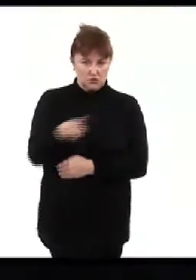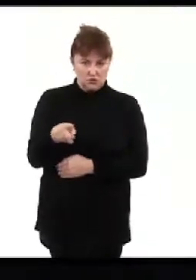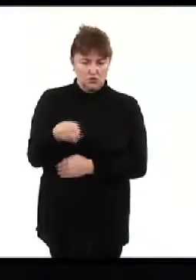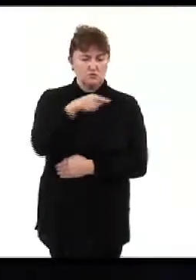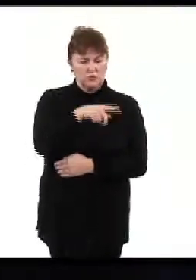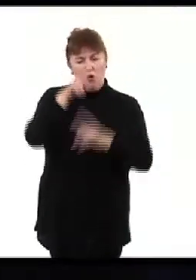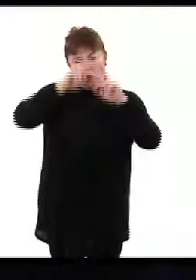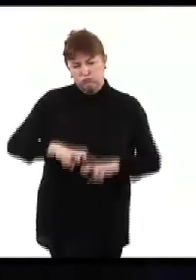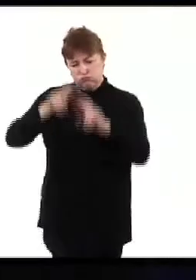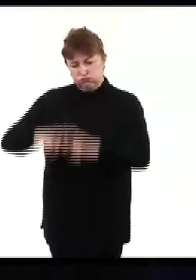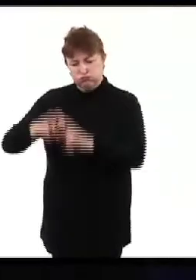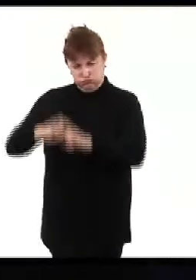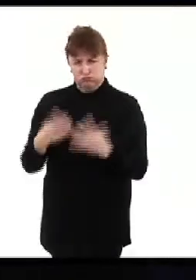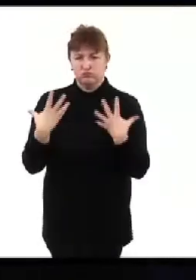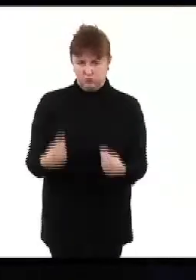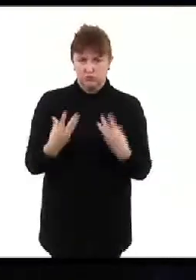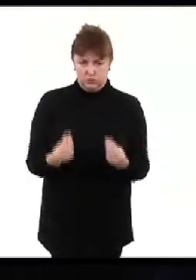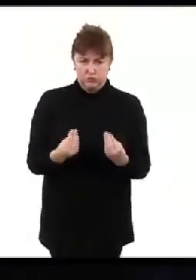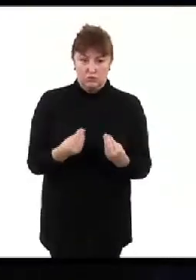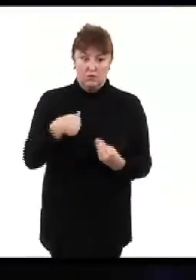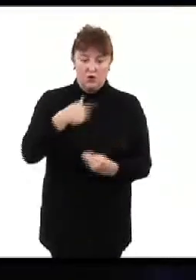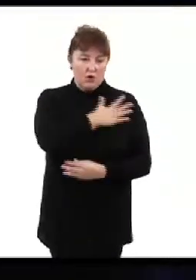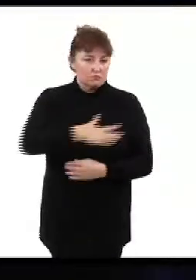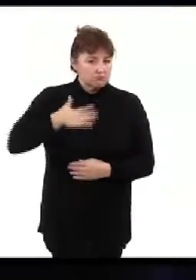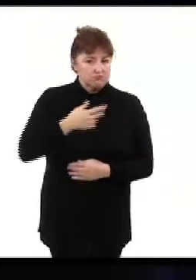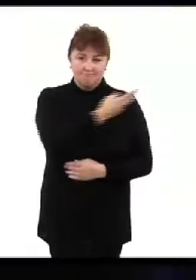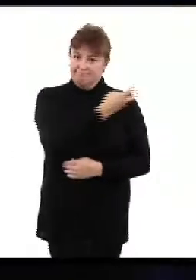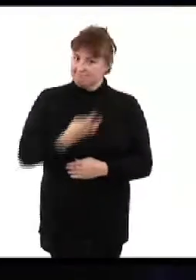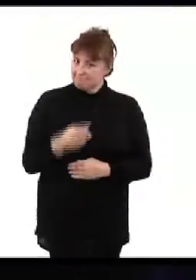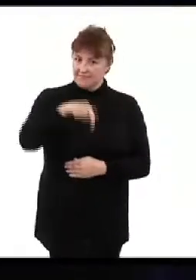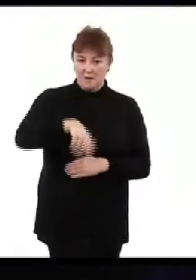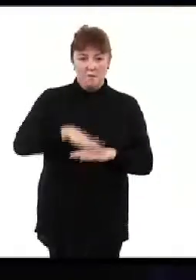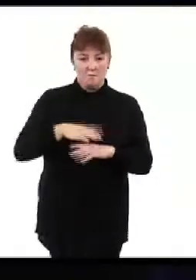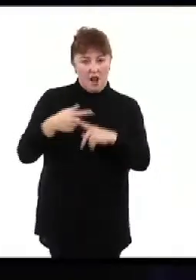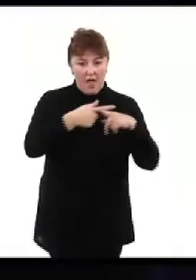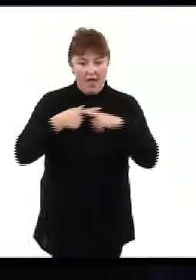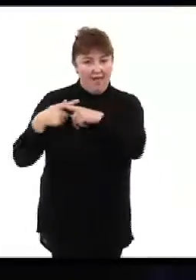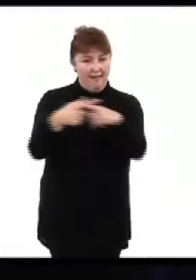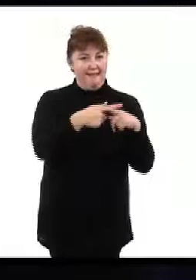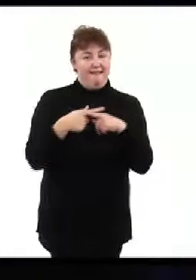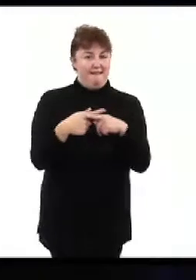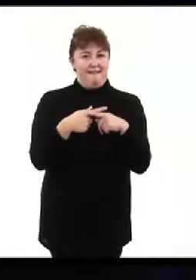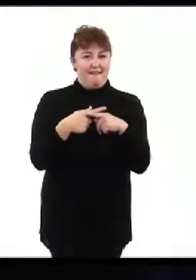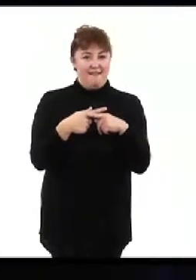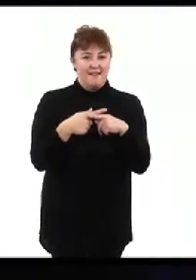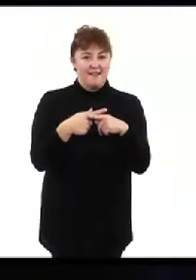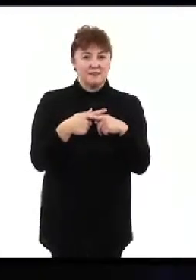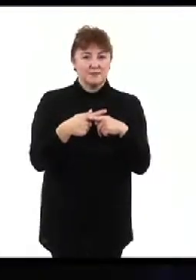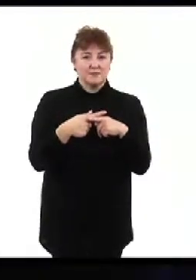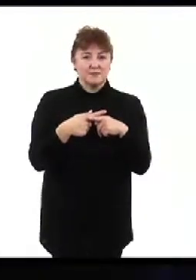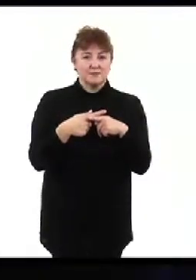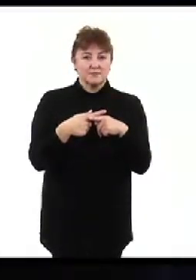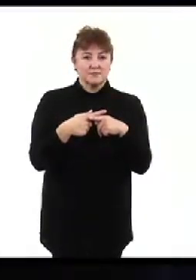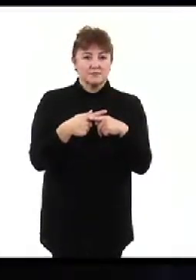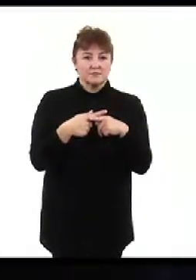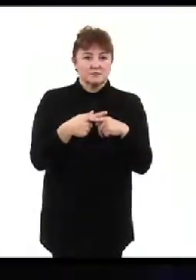realizado numerosas investigaciones y hoy pues tenemos el gusto de tenerla aquí para que comparta con nosotros